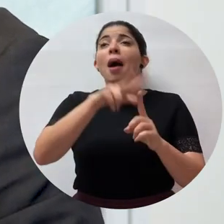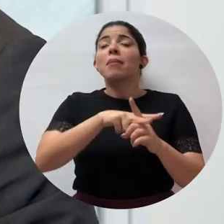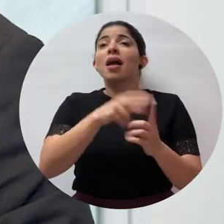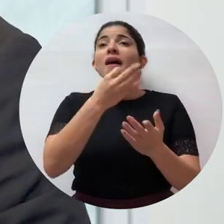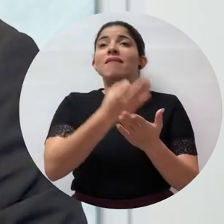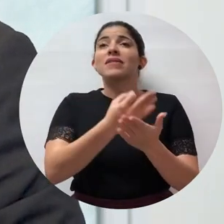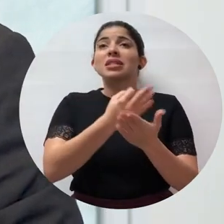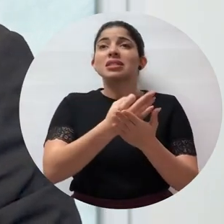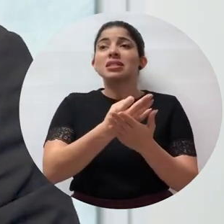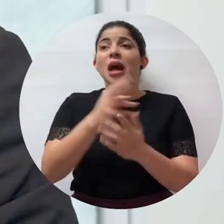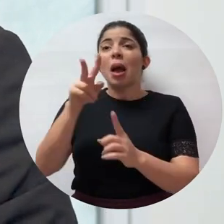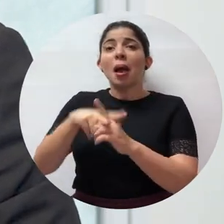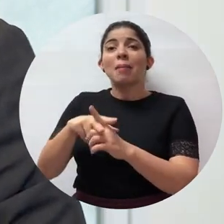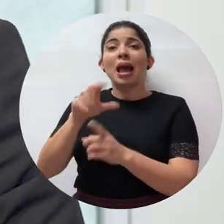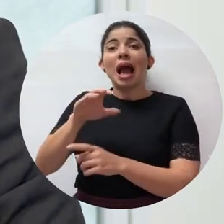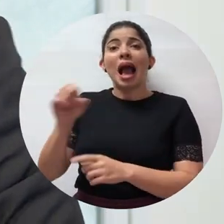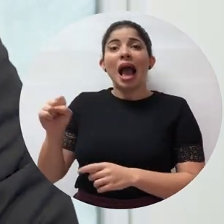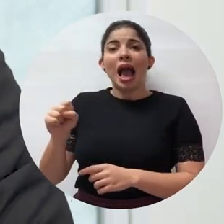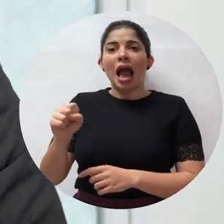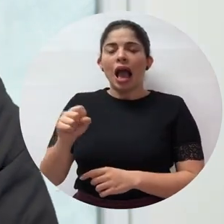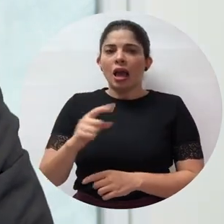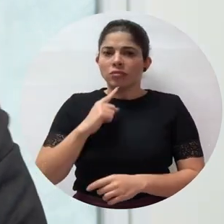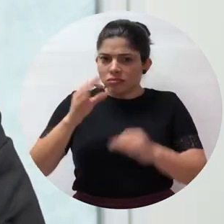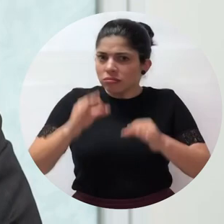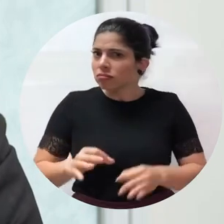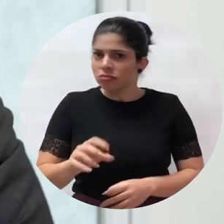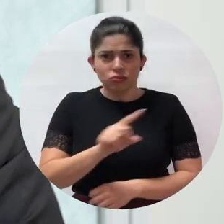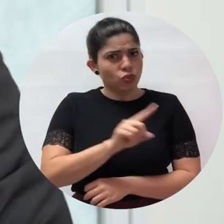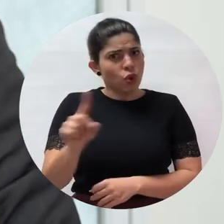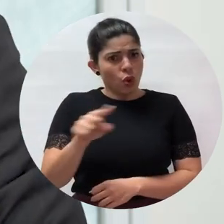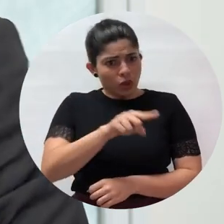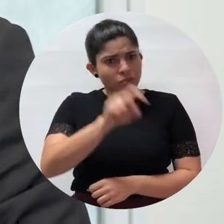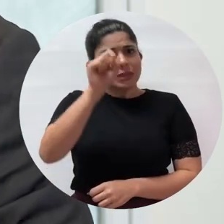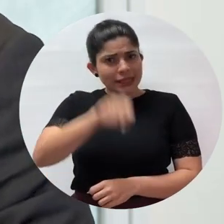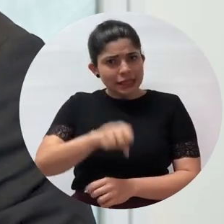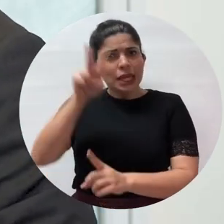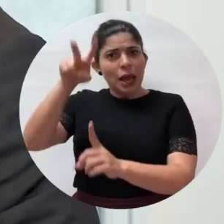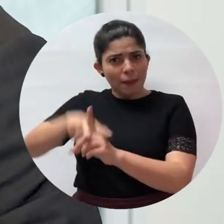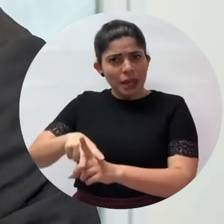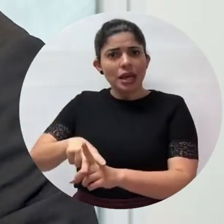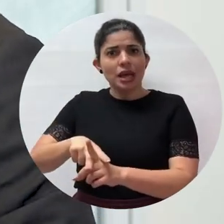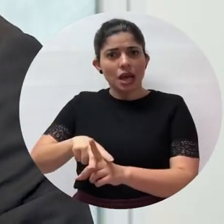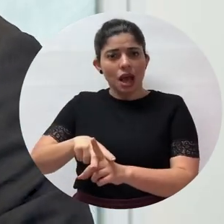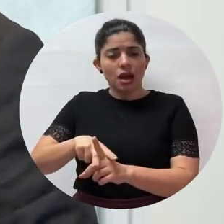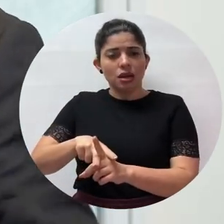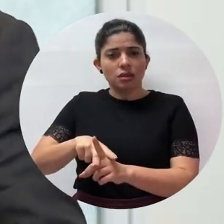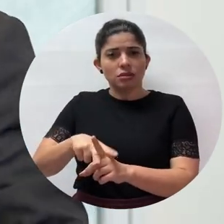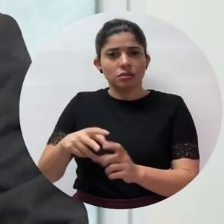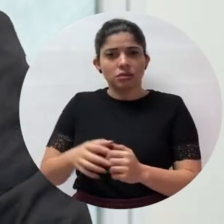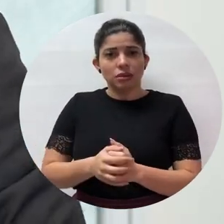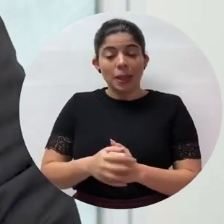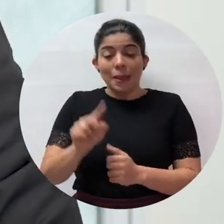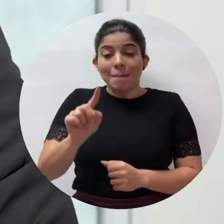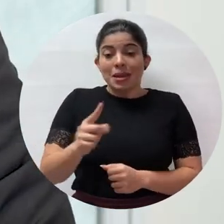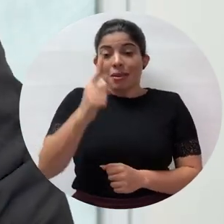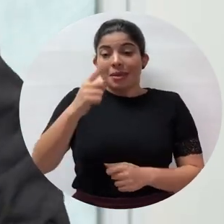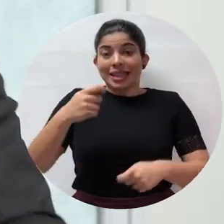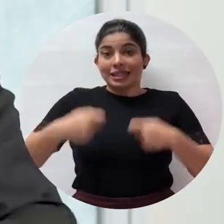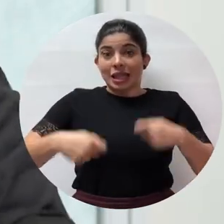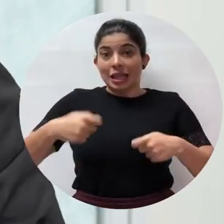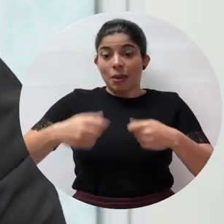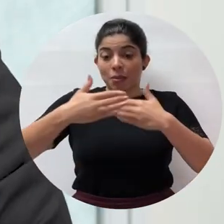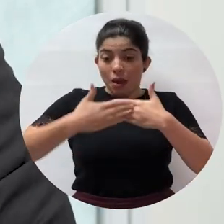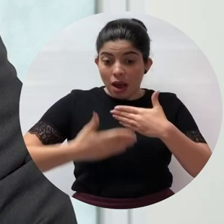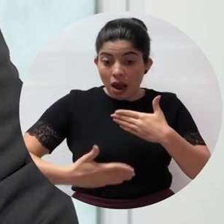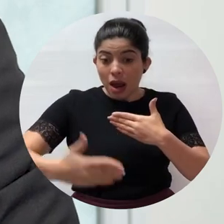la ley fiscal para la caja? Categóricamente digo, no, sí se aplica. Y a partir del